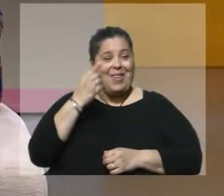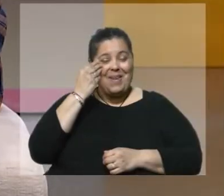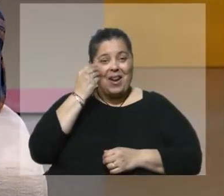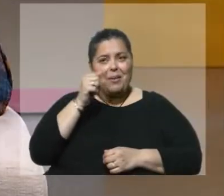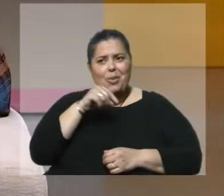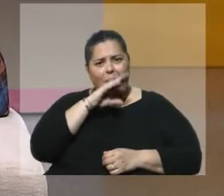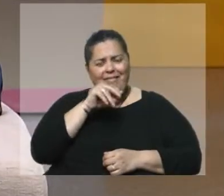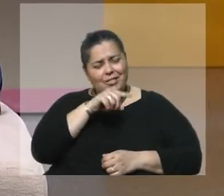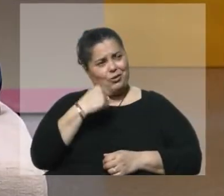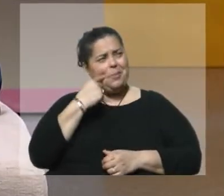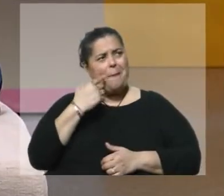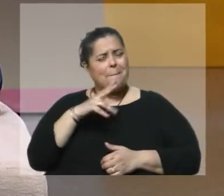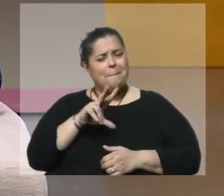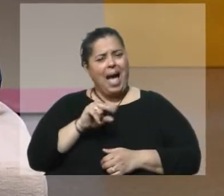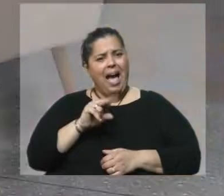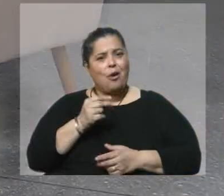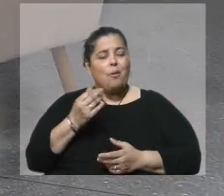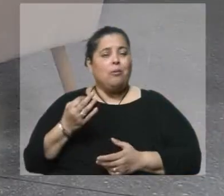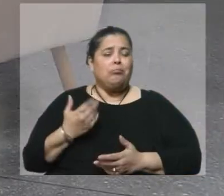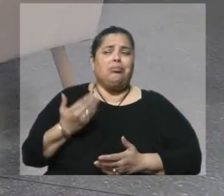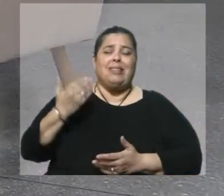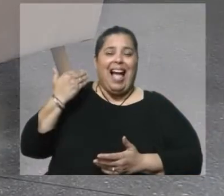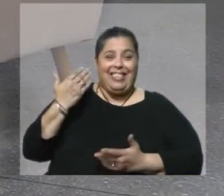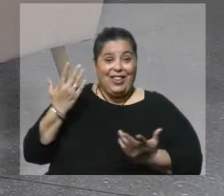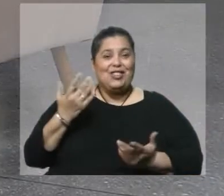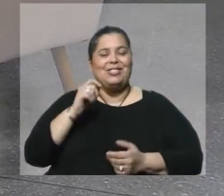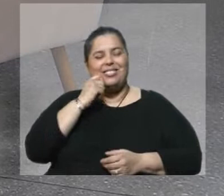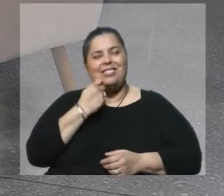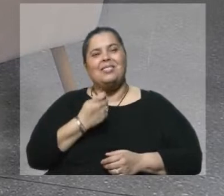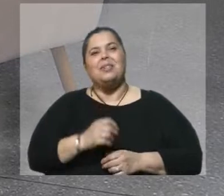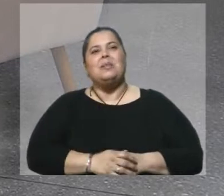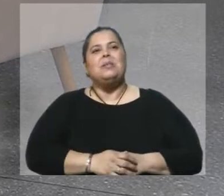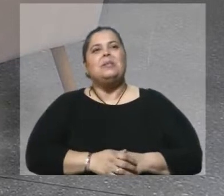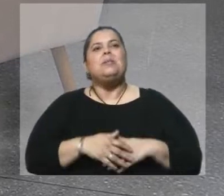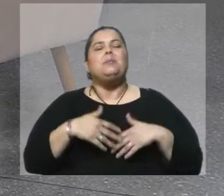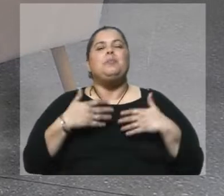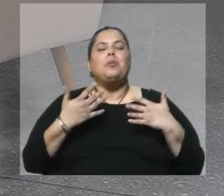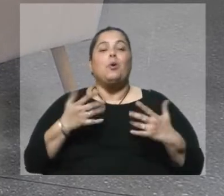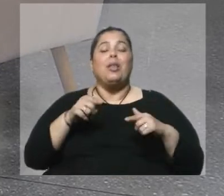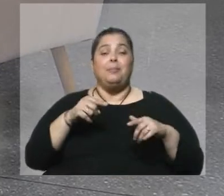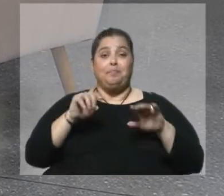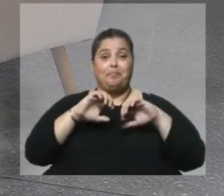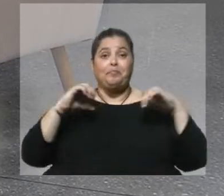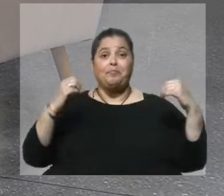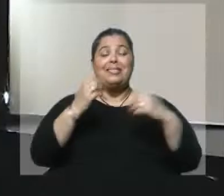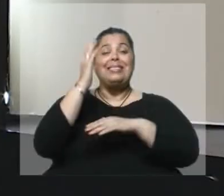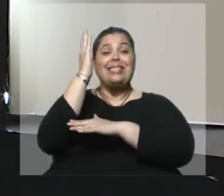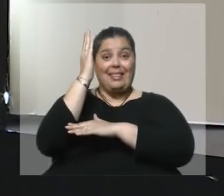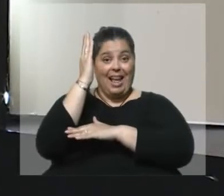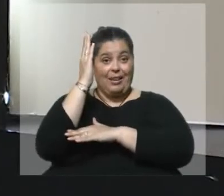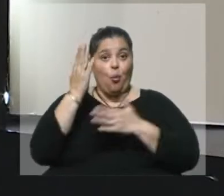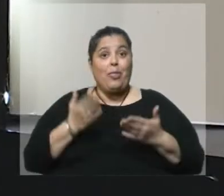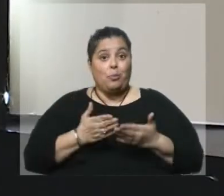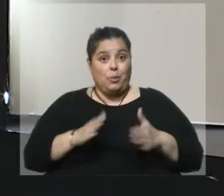dije, ¡pa! Sí. ¿Cómo pasan los años? Pero es fantástico, porque en el Estadio Centenario, cuando se inauguró, Rivera,